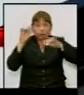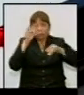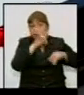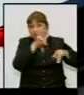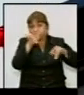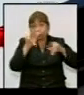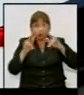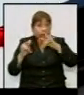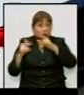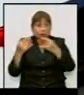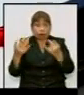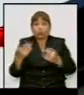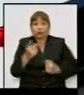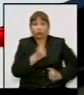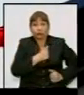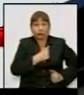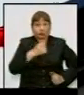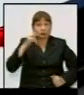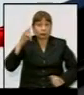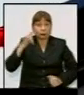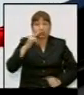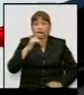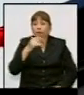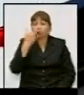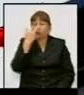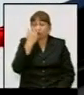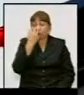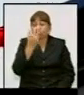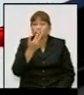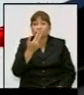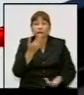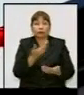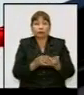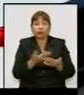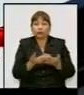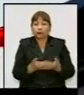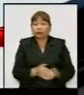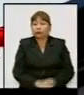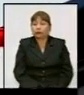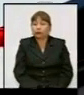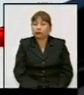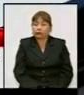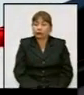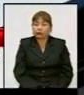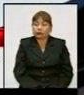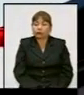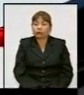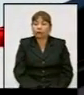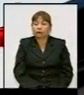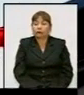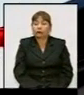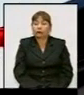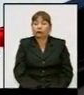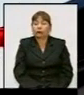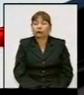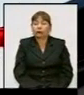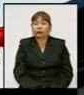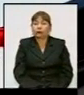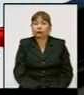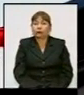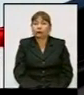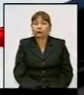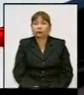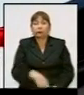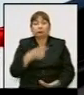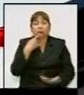faculta y dice que el comando de la FAB en el ciberespacio recae en la ITEL. Tenemos que hablar acá que es un dominio nuevo, ¿no?